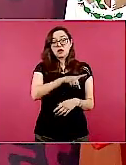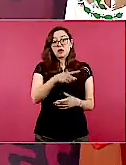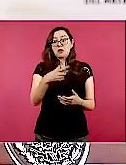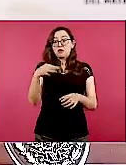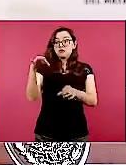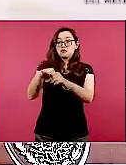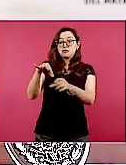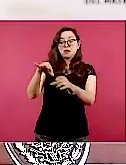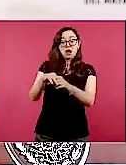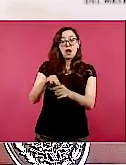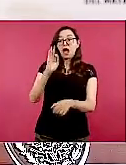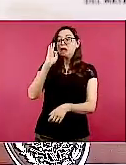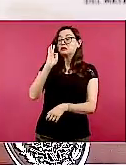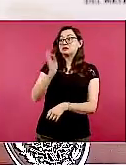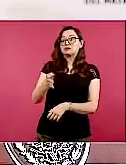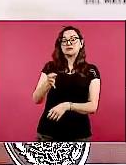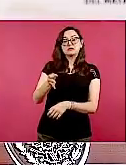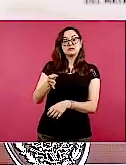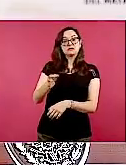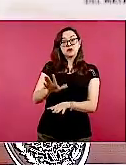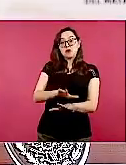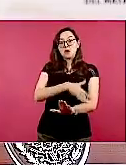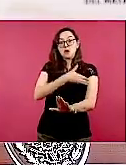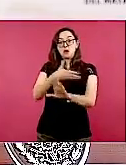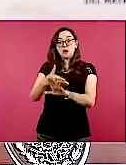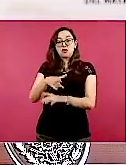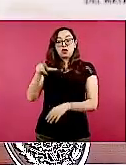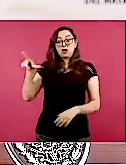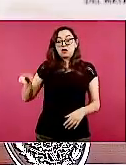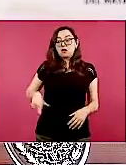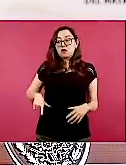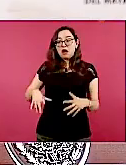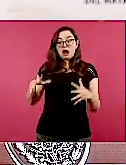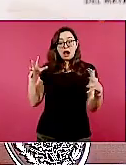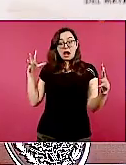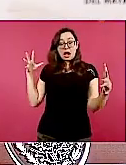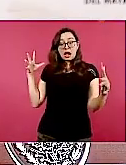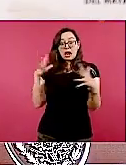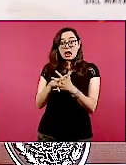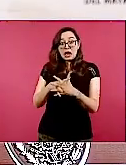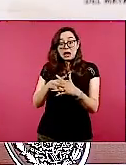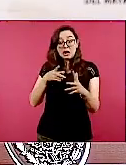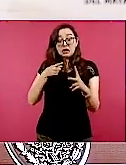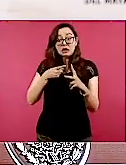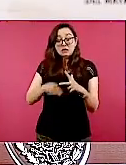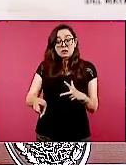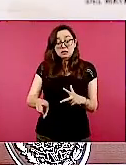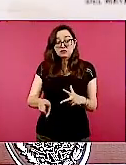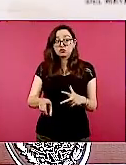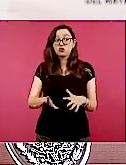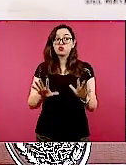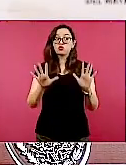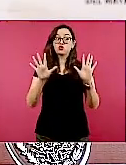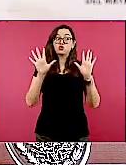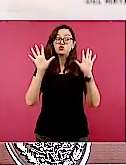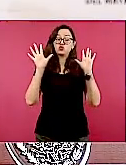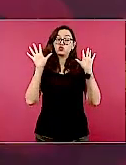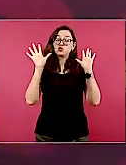técnico Pero sería como soltar a un